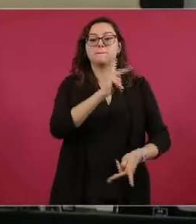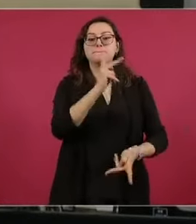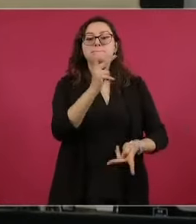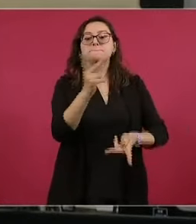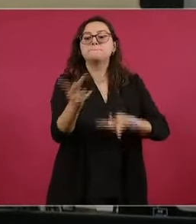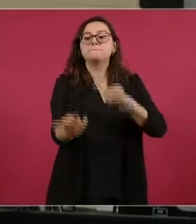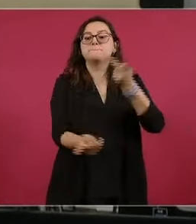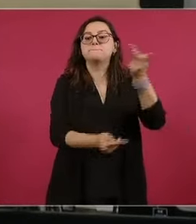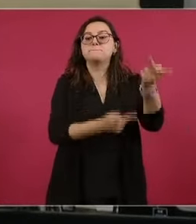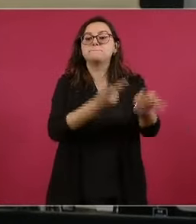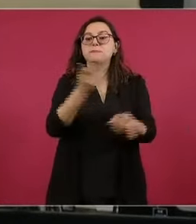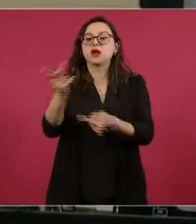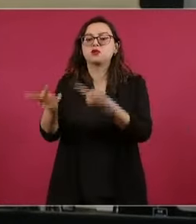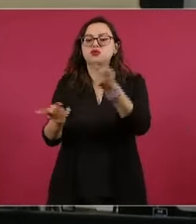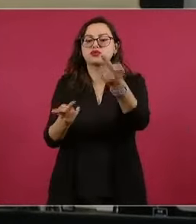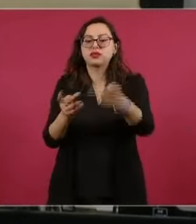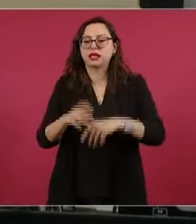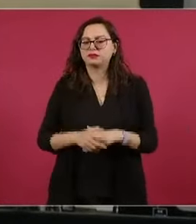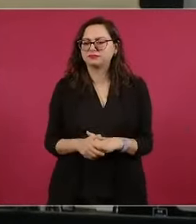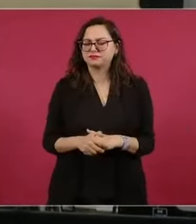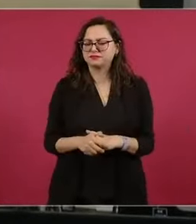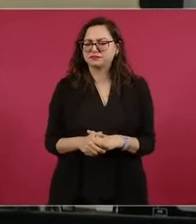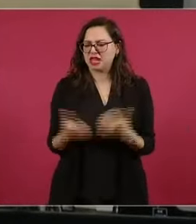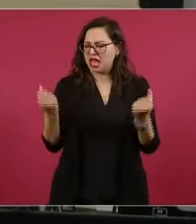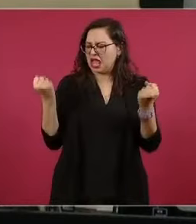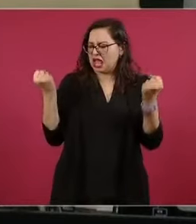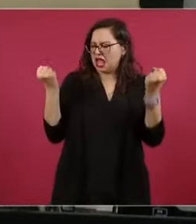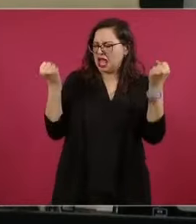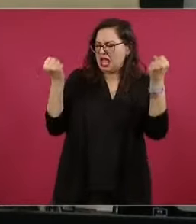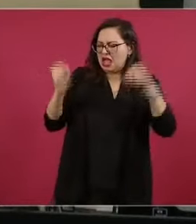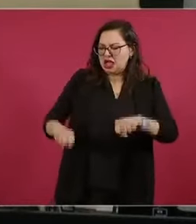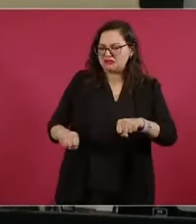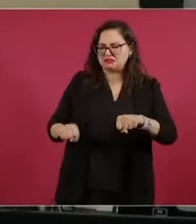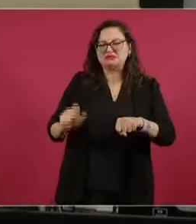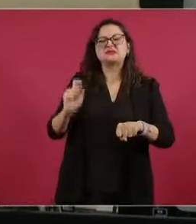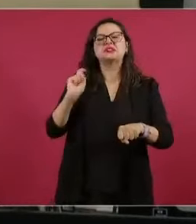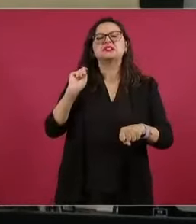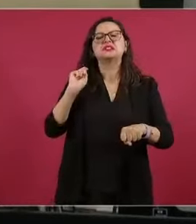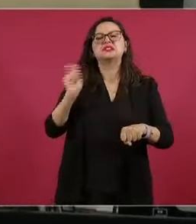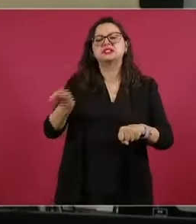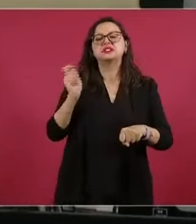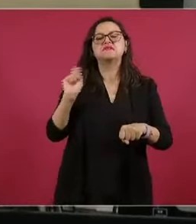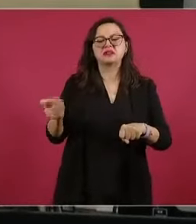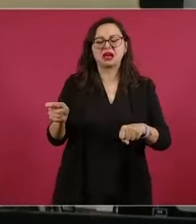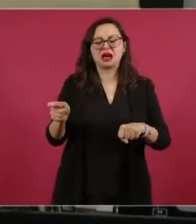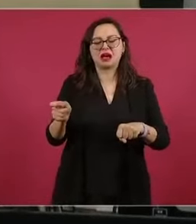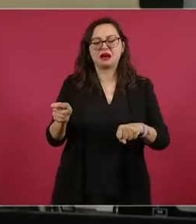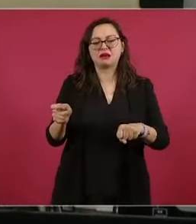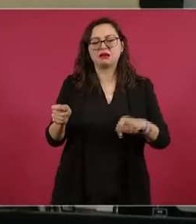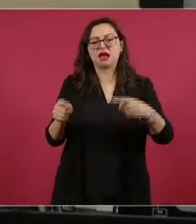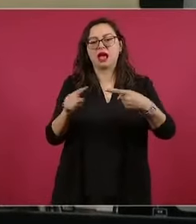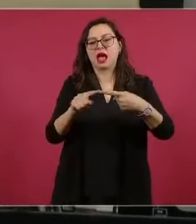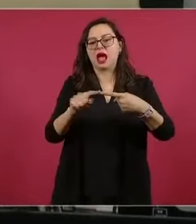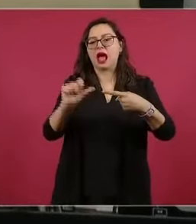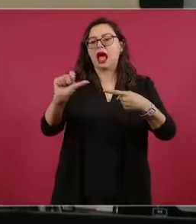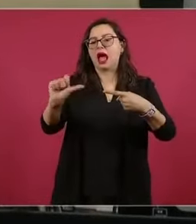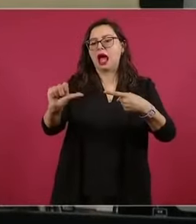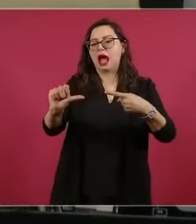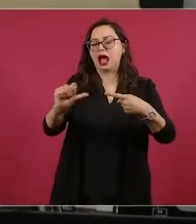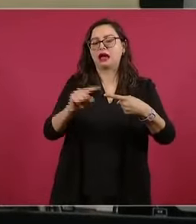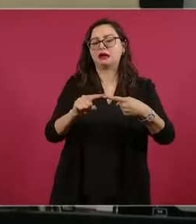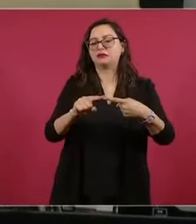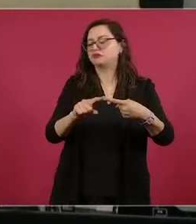el autoritarismo es, y abre pues varias, en este caso, muestras, ¿no?